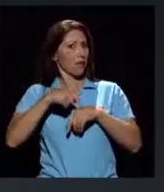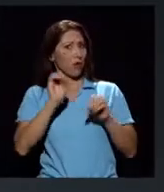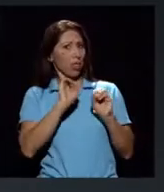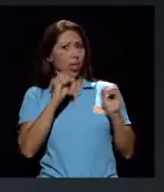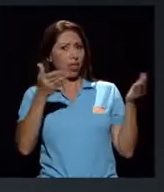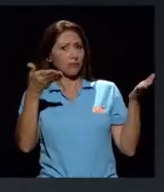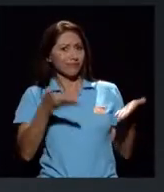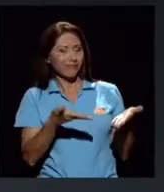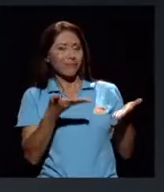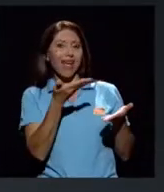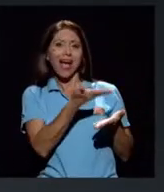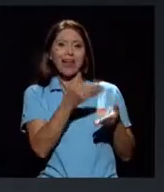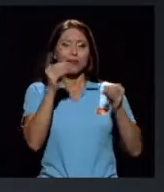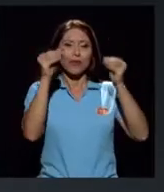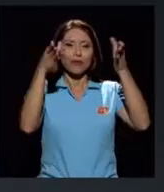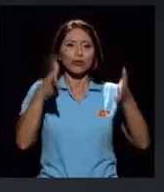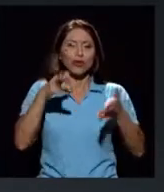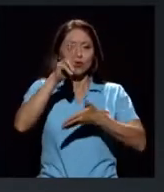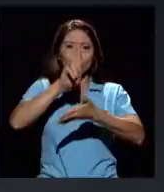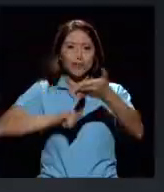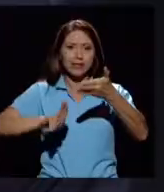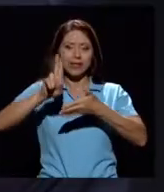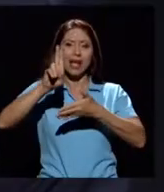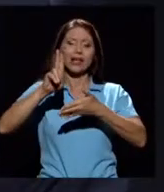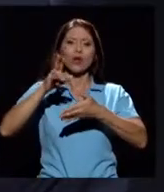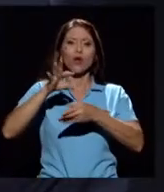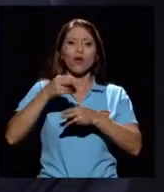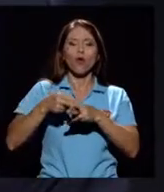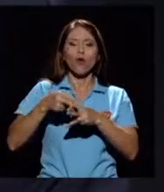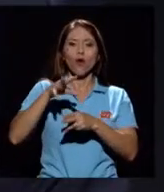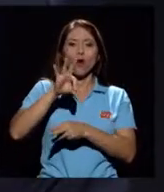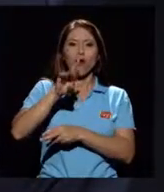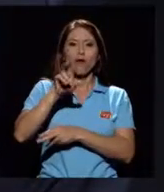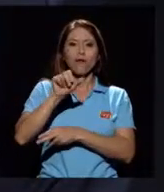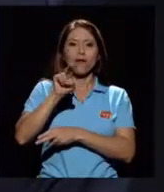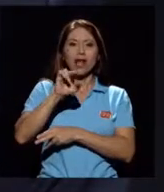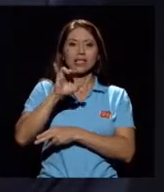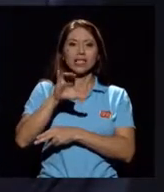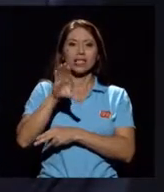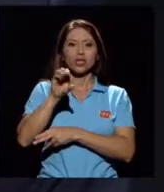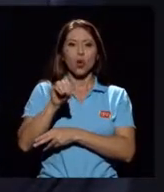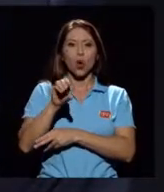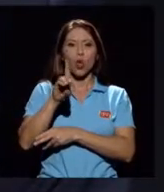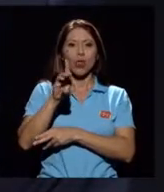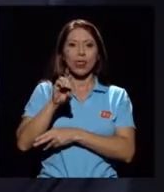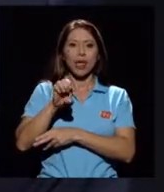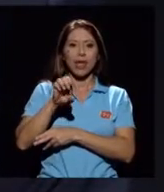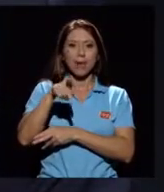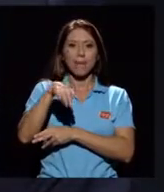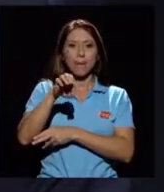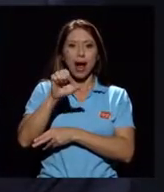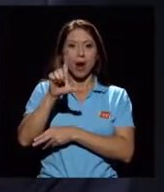al profesor universitario francisco de puebla gutiérrez gutiérrez quién